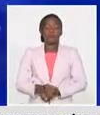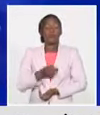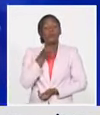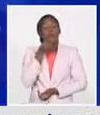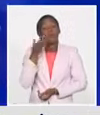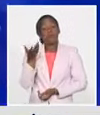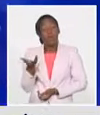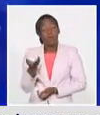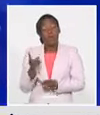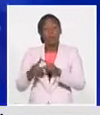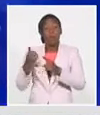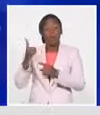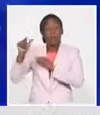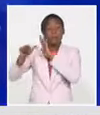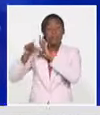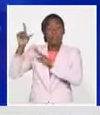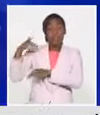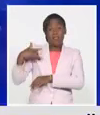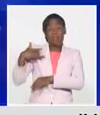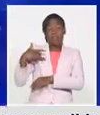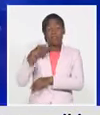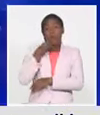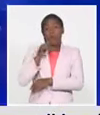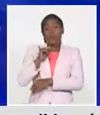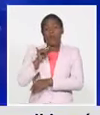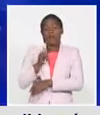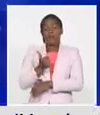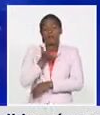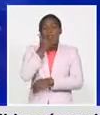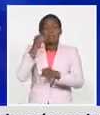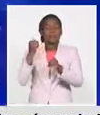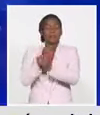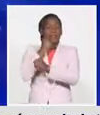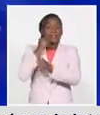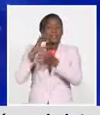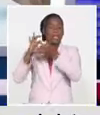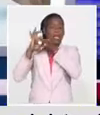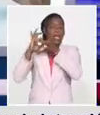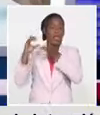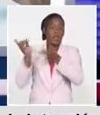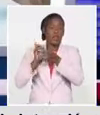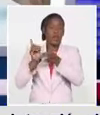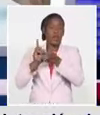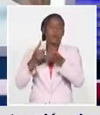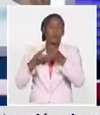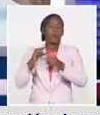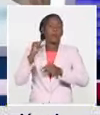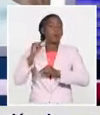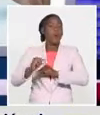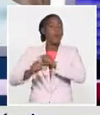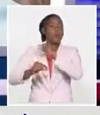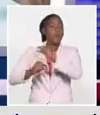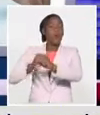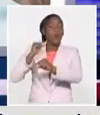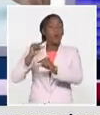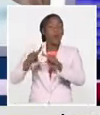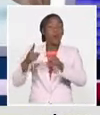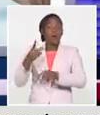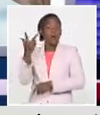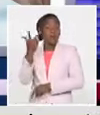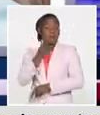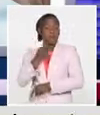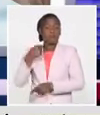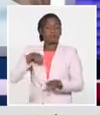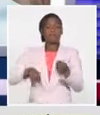tenido efectos graves de la enfermedad, porque comienza a levantar anticuerpos del tipo, y